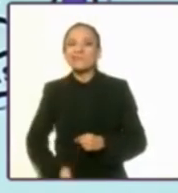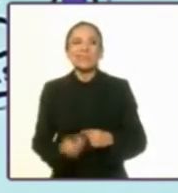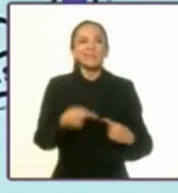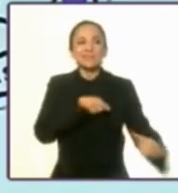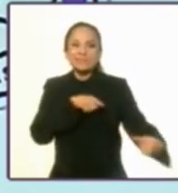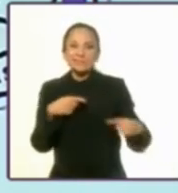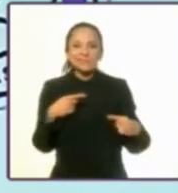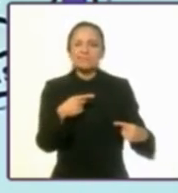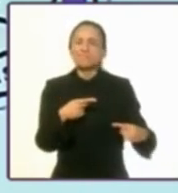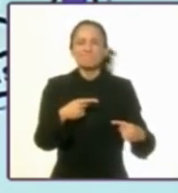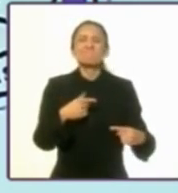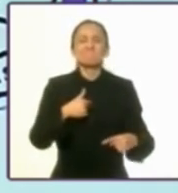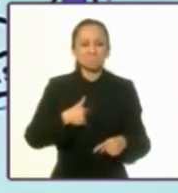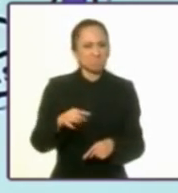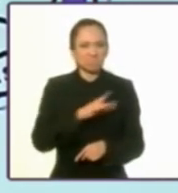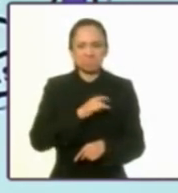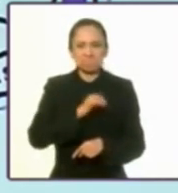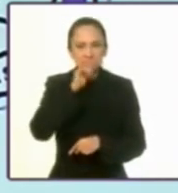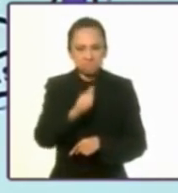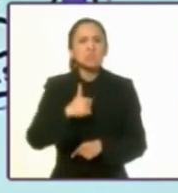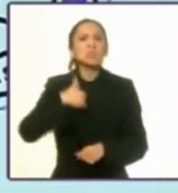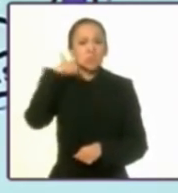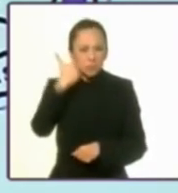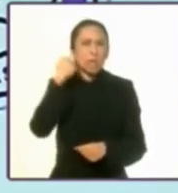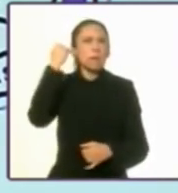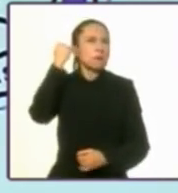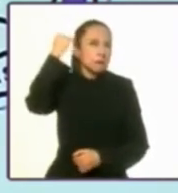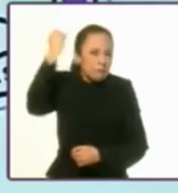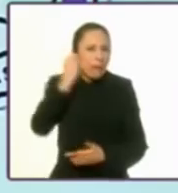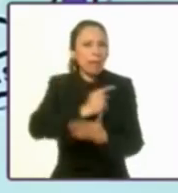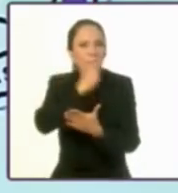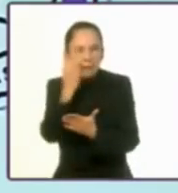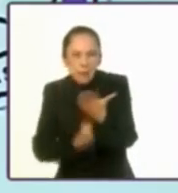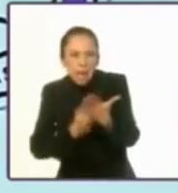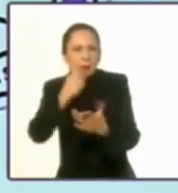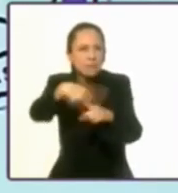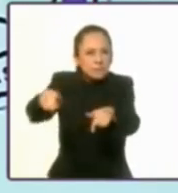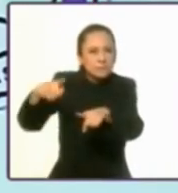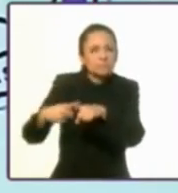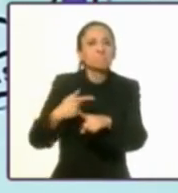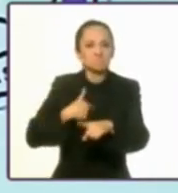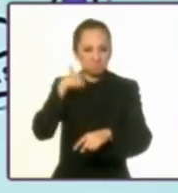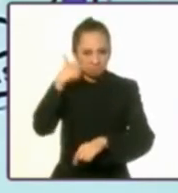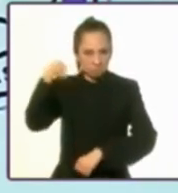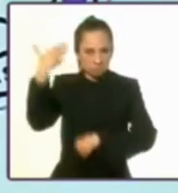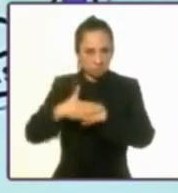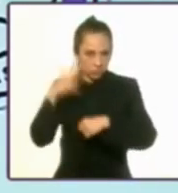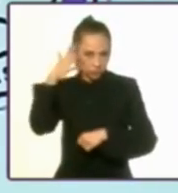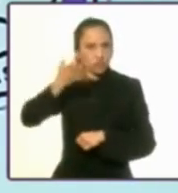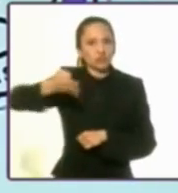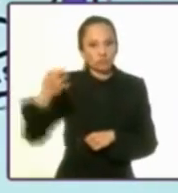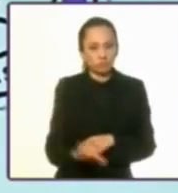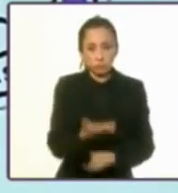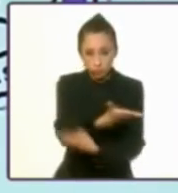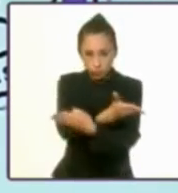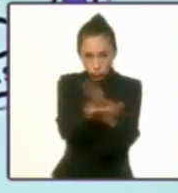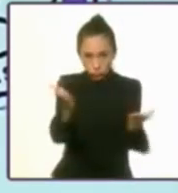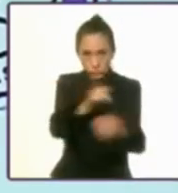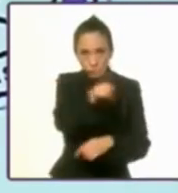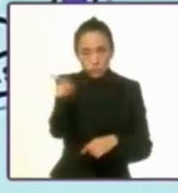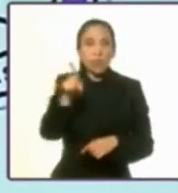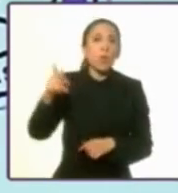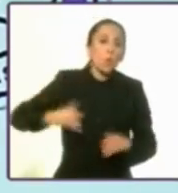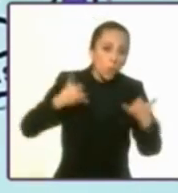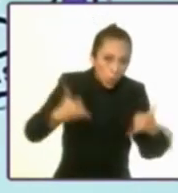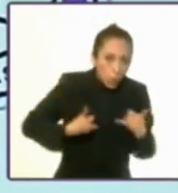quiero llevar a cabo todos los planes que tengo en mente quiero que ustedes jóvenes adultos me